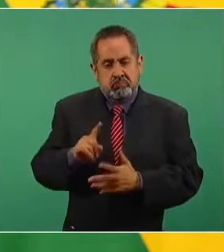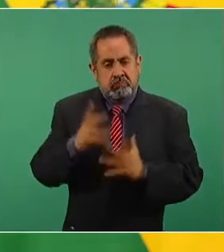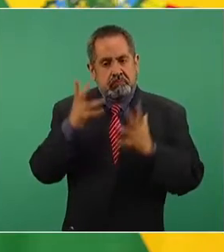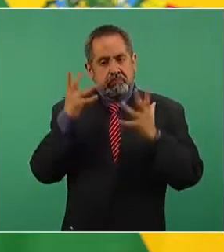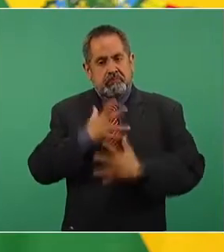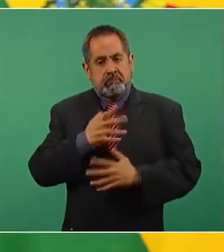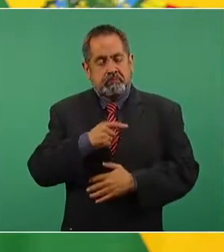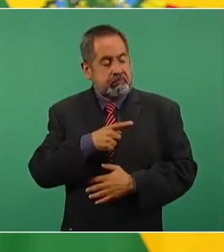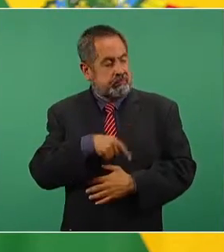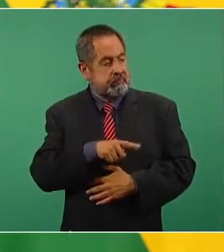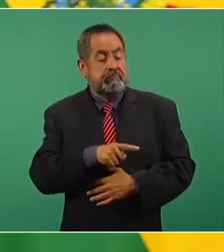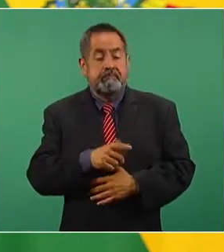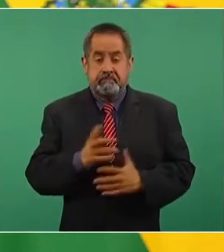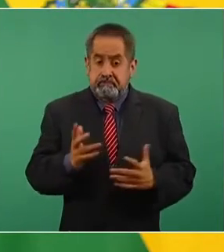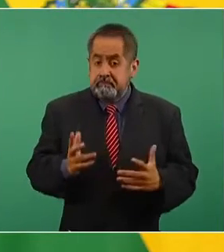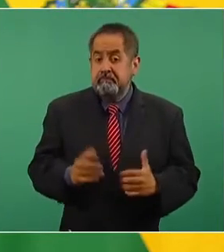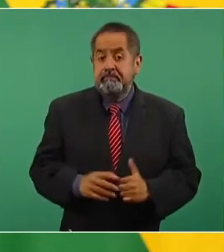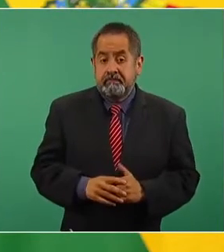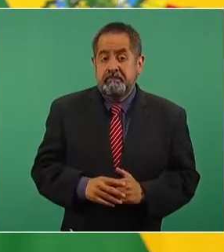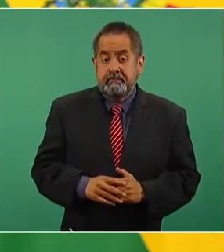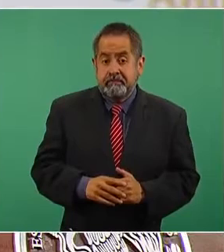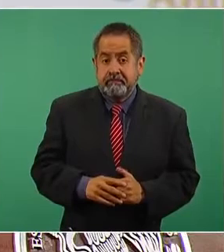se quedaron